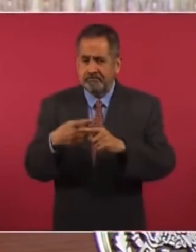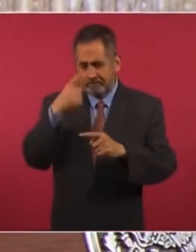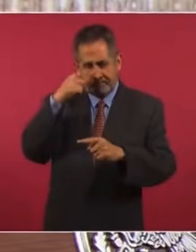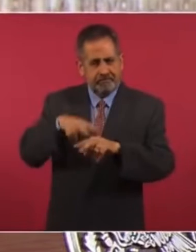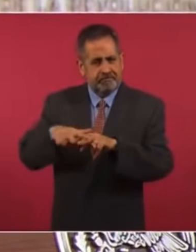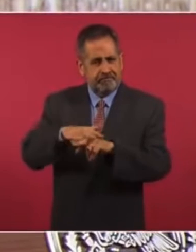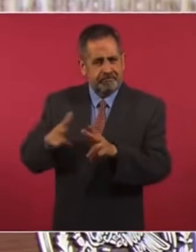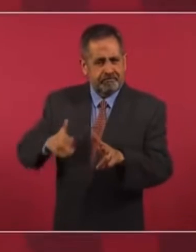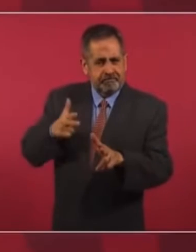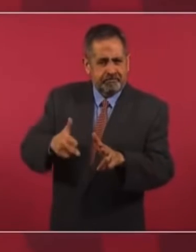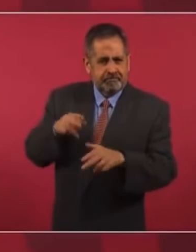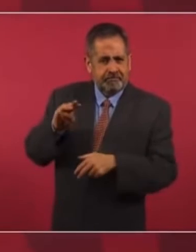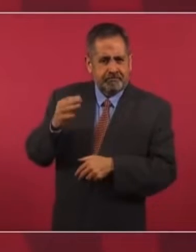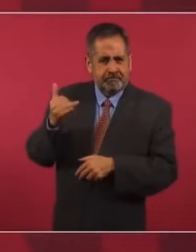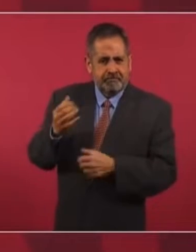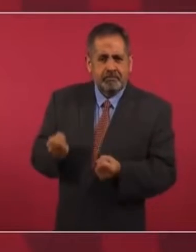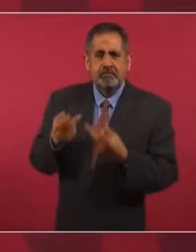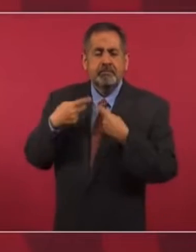Maya?